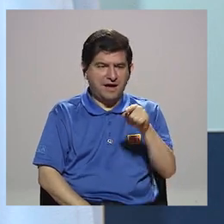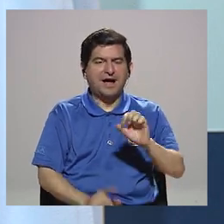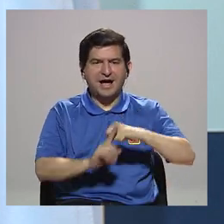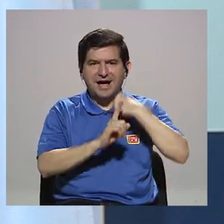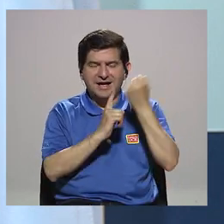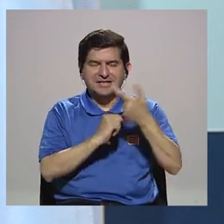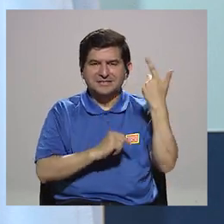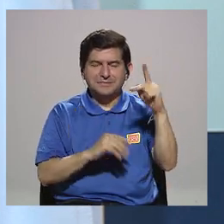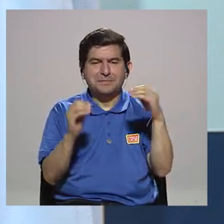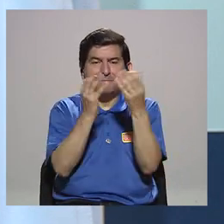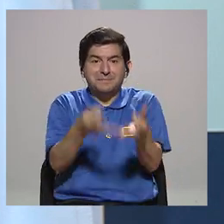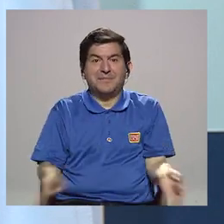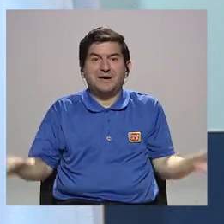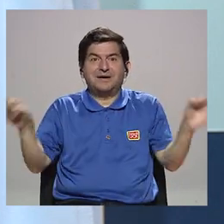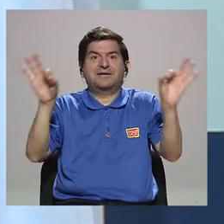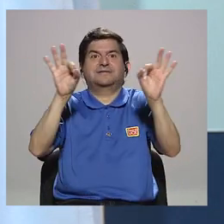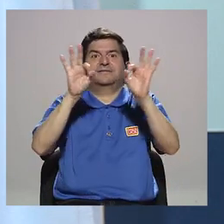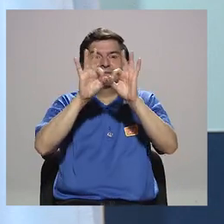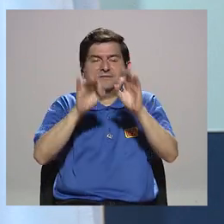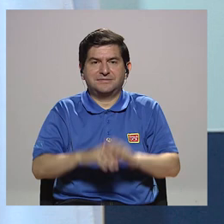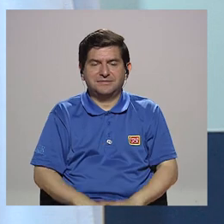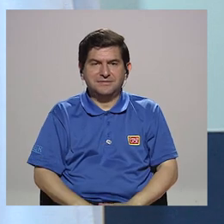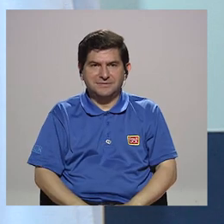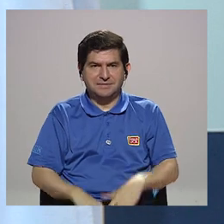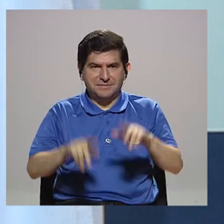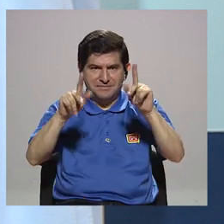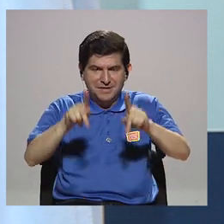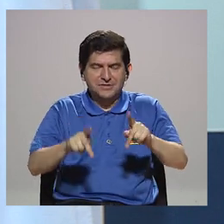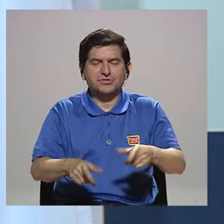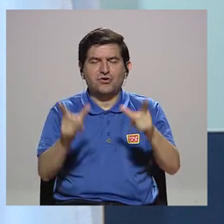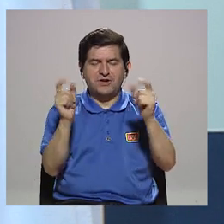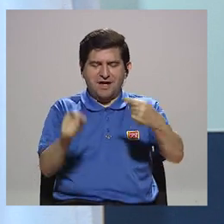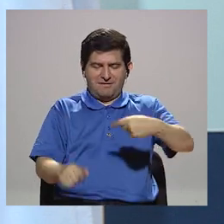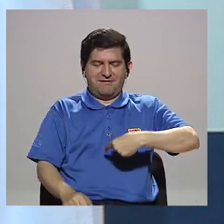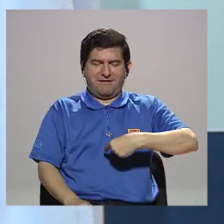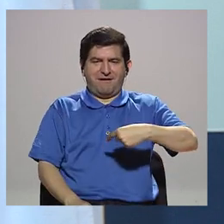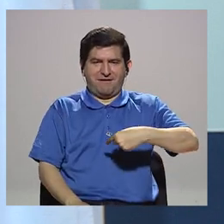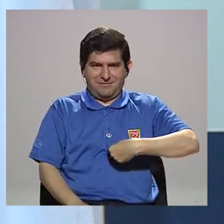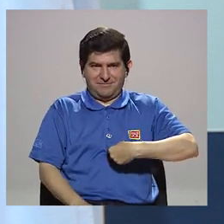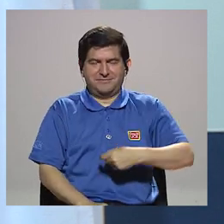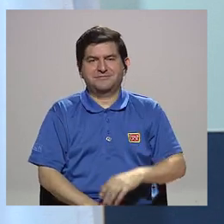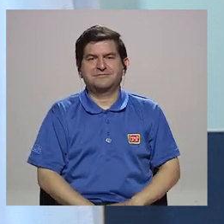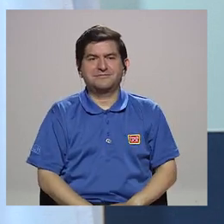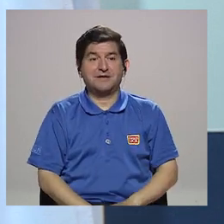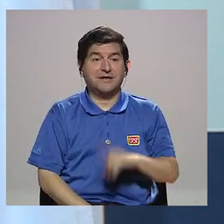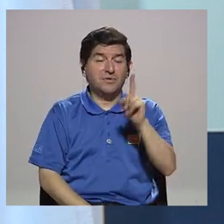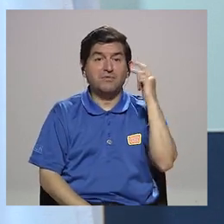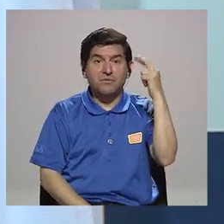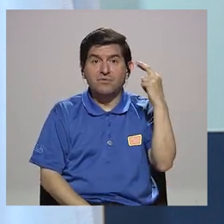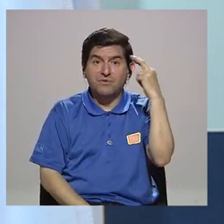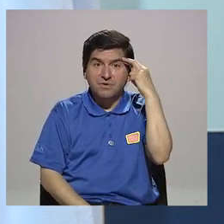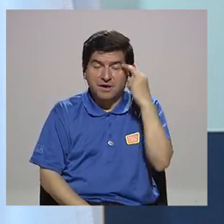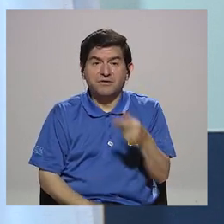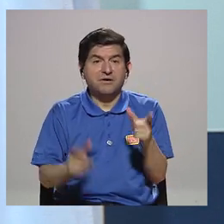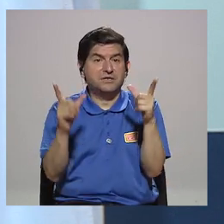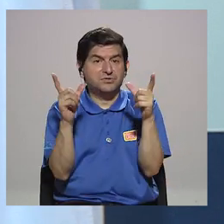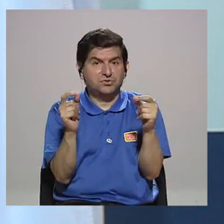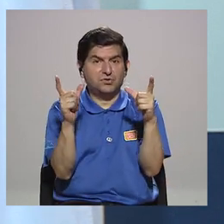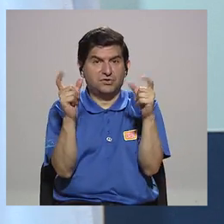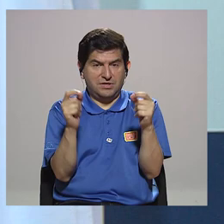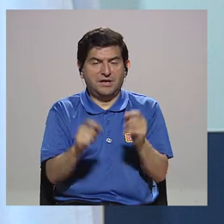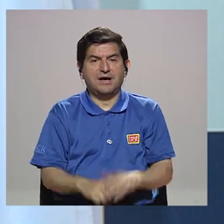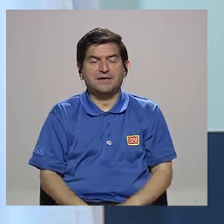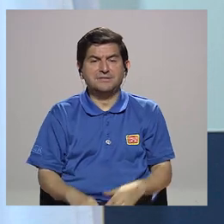atrófica, es el factor de riesgo más importante para hacer cáncer de estómago, que es una de las causas de